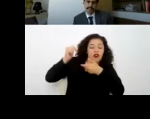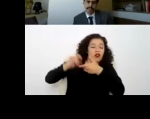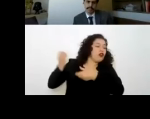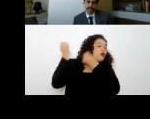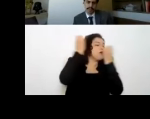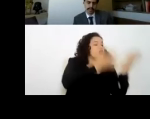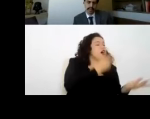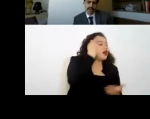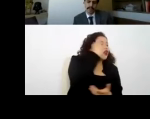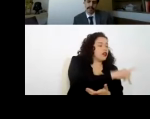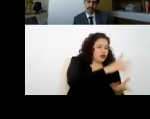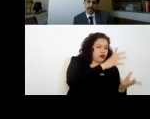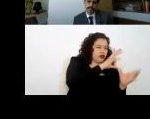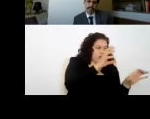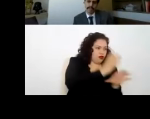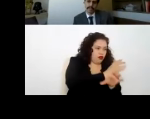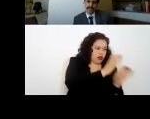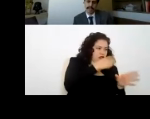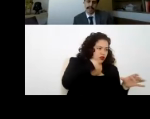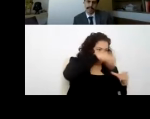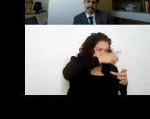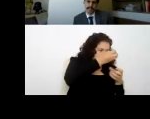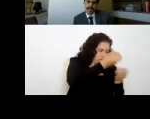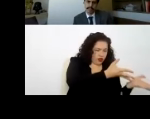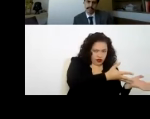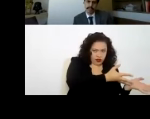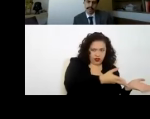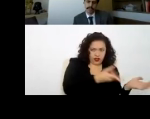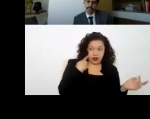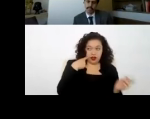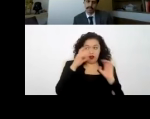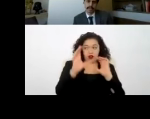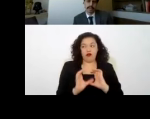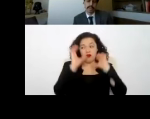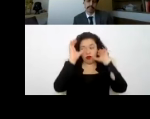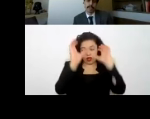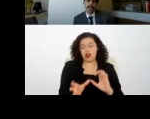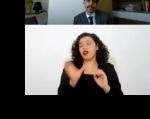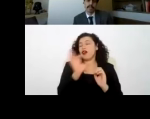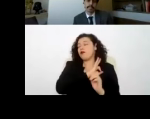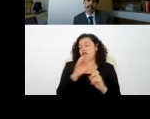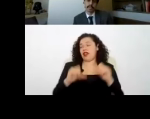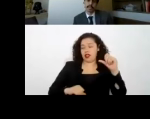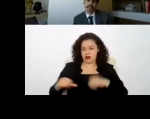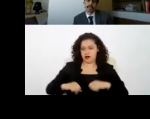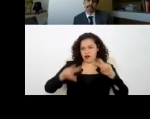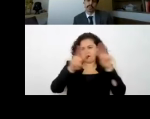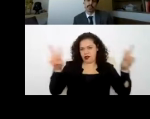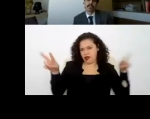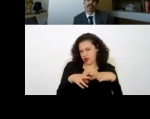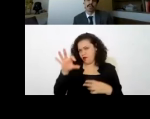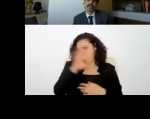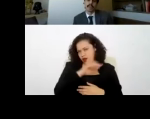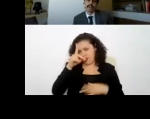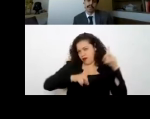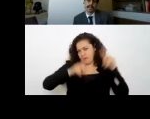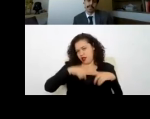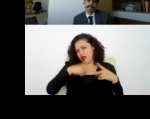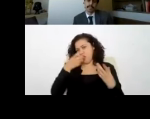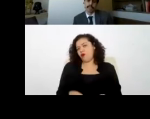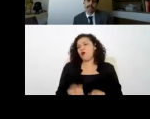parte de sus activos, ojo, porque esa actividad o esa operación puede ser una actividad vulnerable dependiendo del monto.